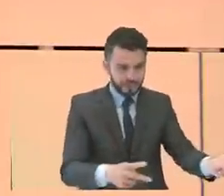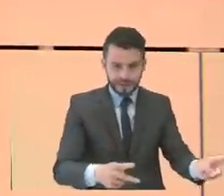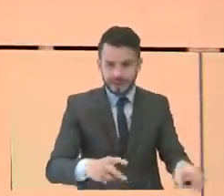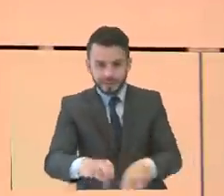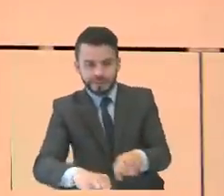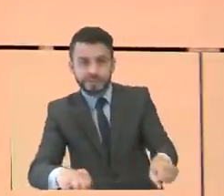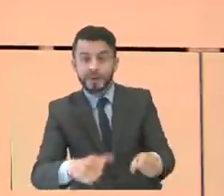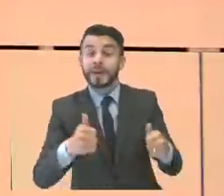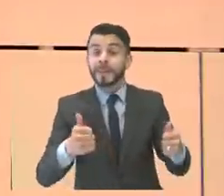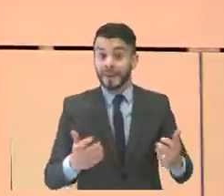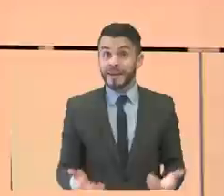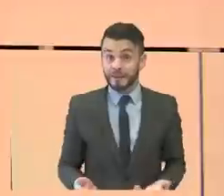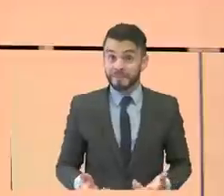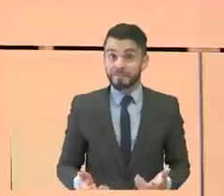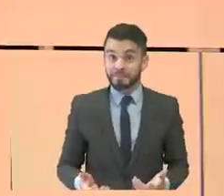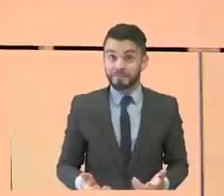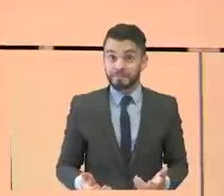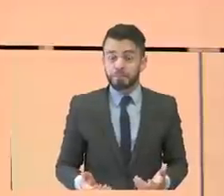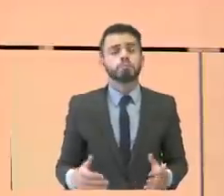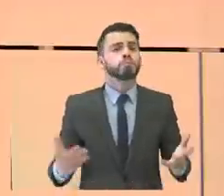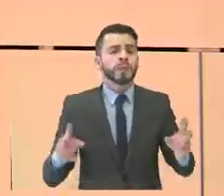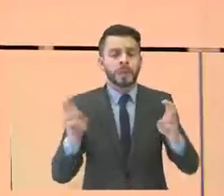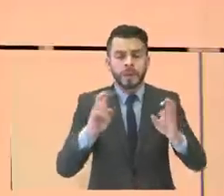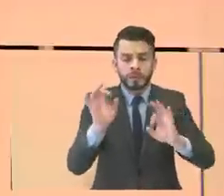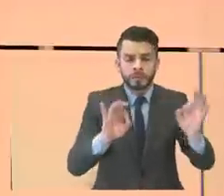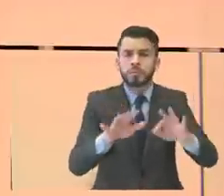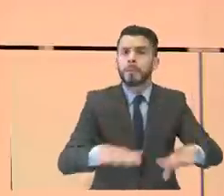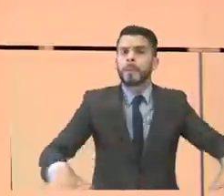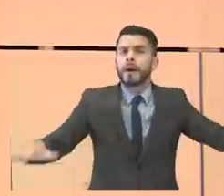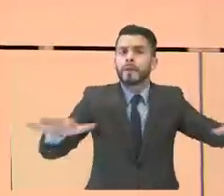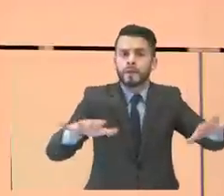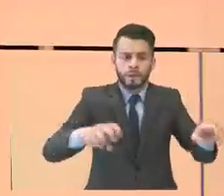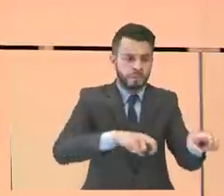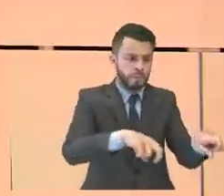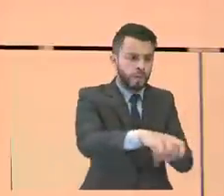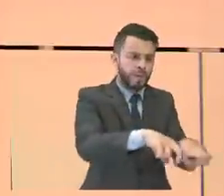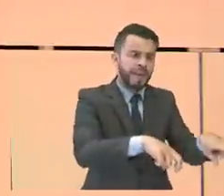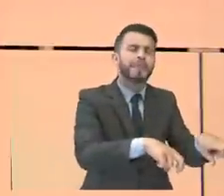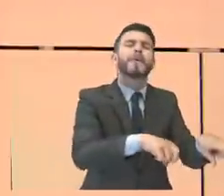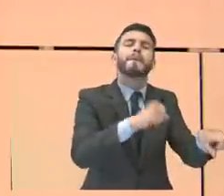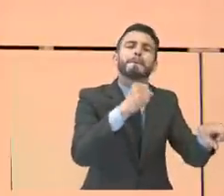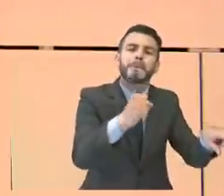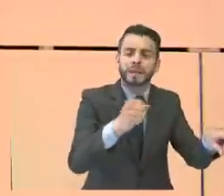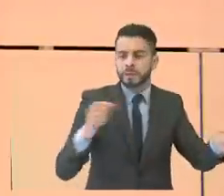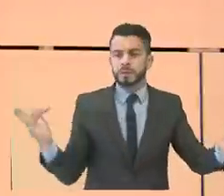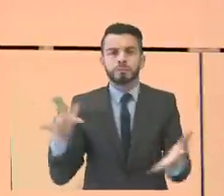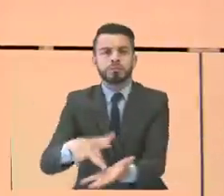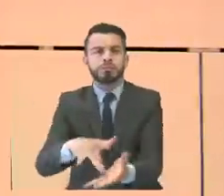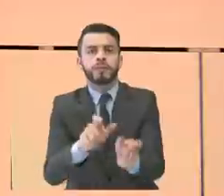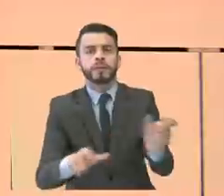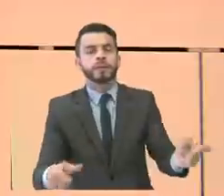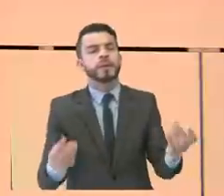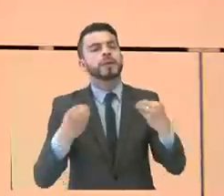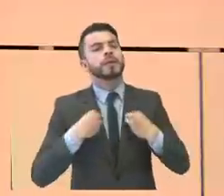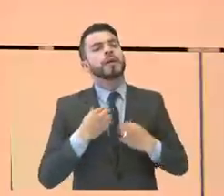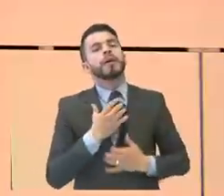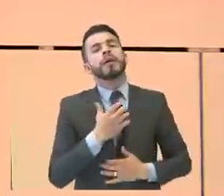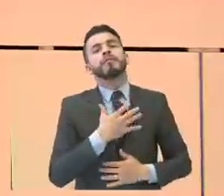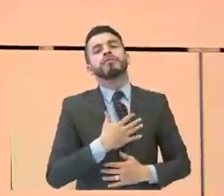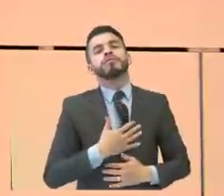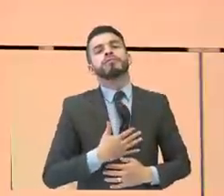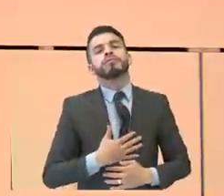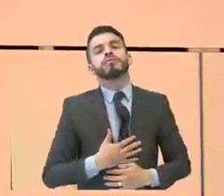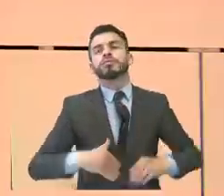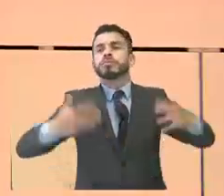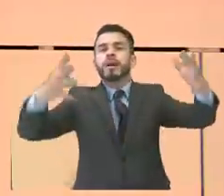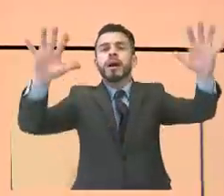no solamente el espacio en formas de movilidad, sino el espacio en formas de disfrute, con más zonas verdes, con más arbolado, con más jardines verticales, con